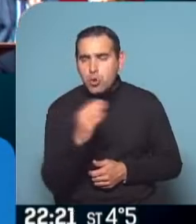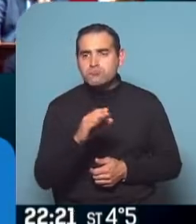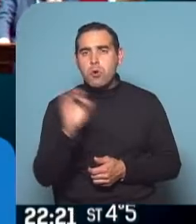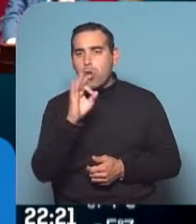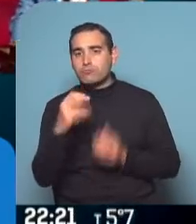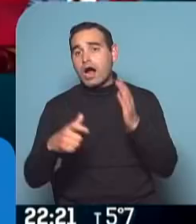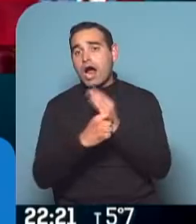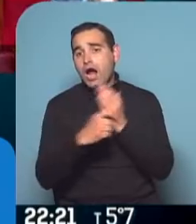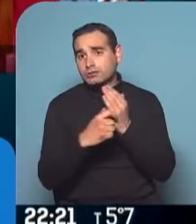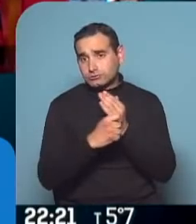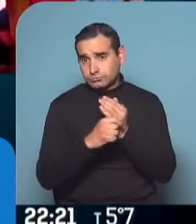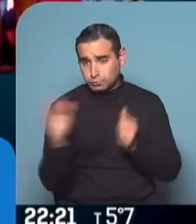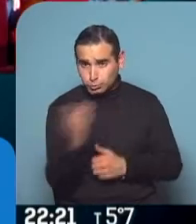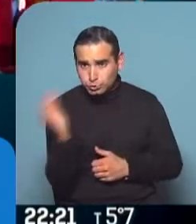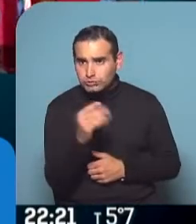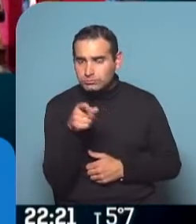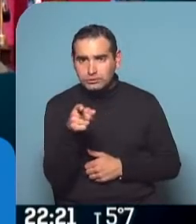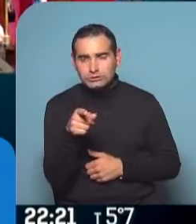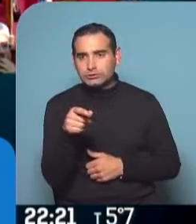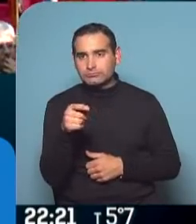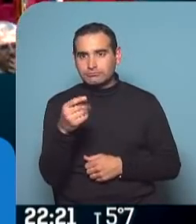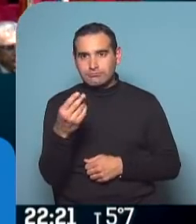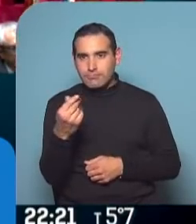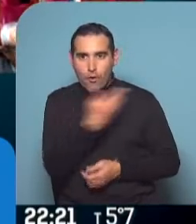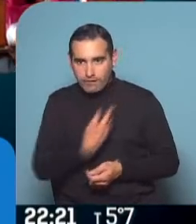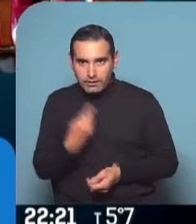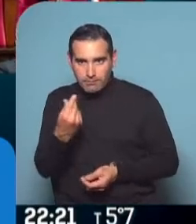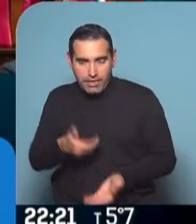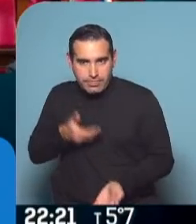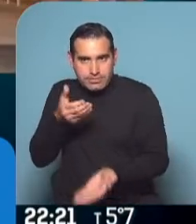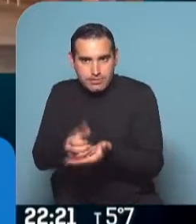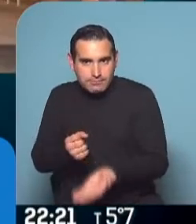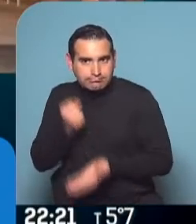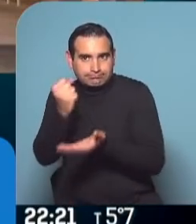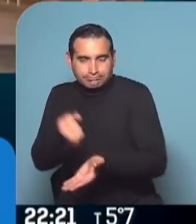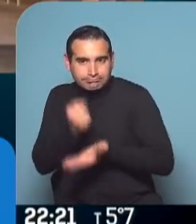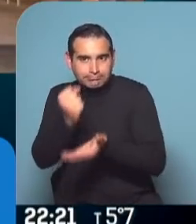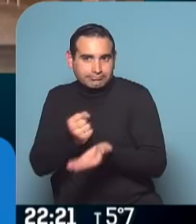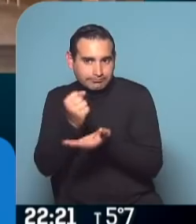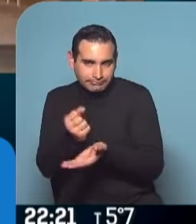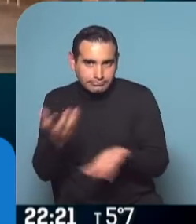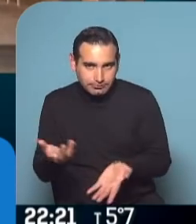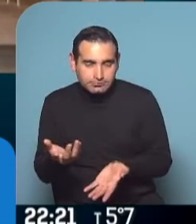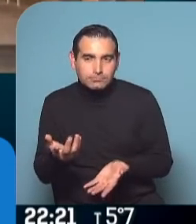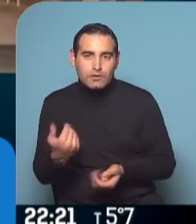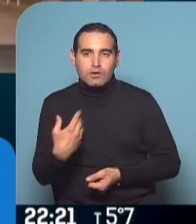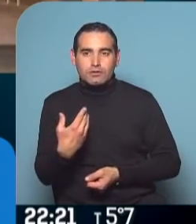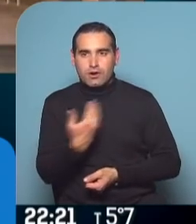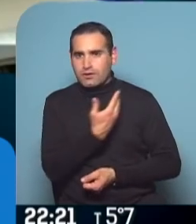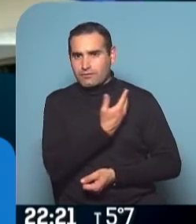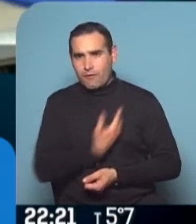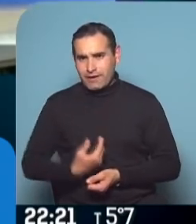producción de carnes, que son los sectores más subsidiados por la política agrícola común. Reciben subsidios